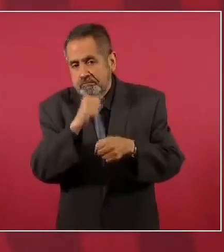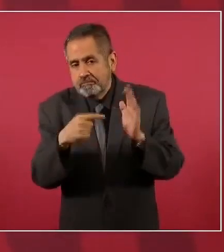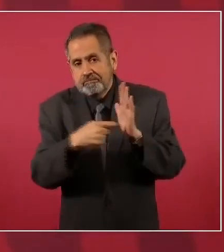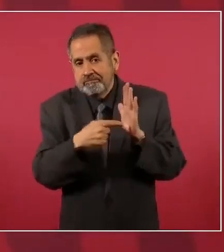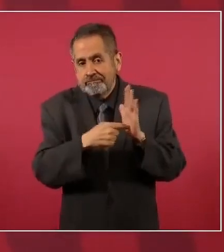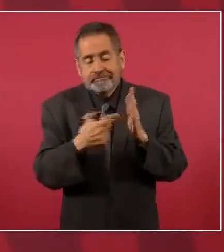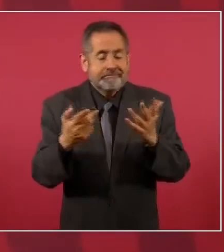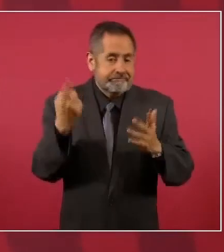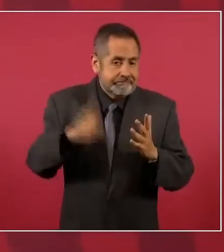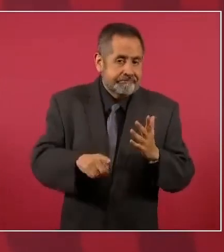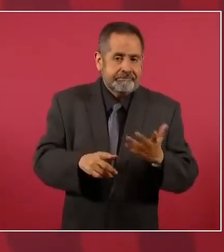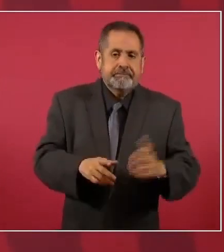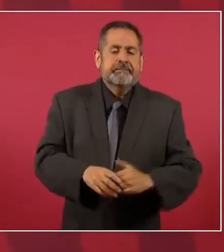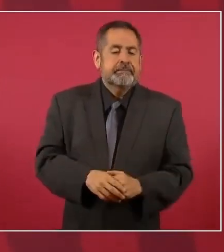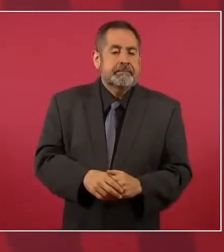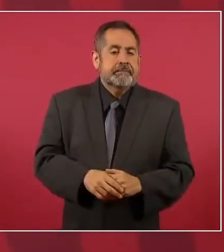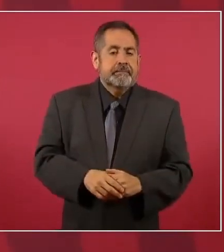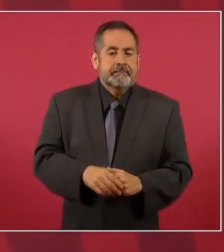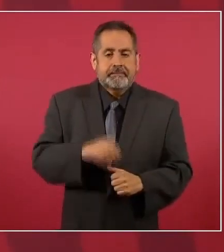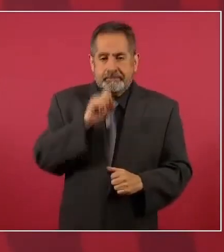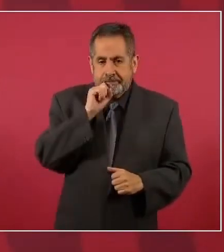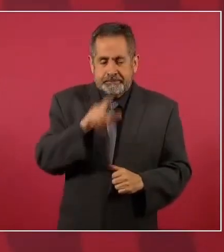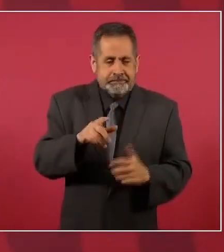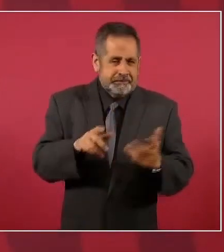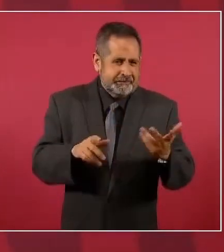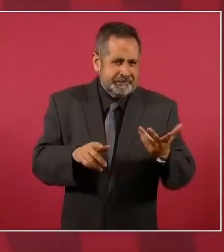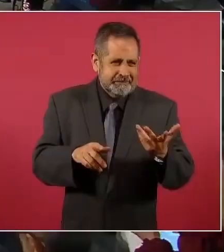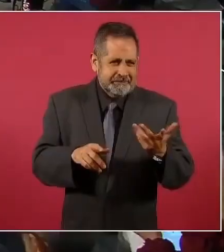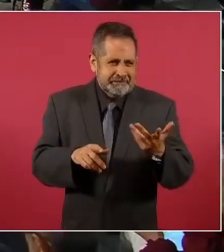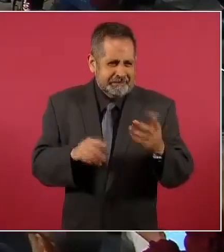a el belicismo,